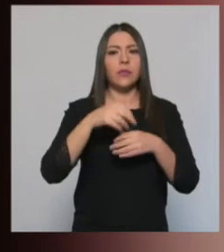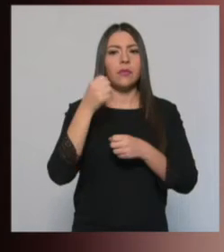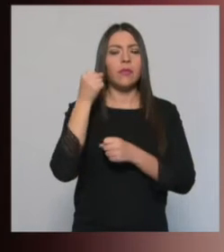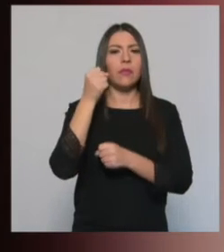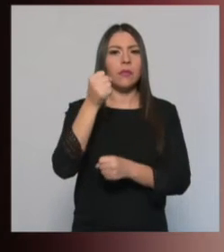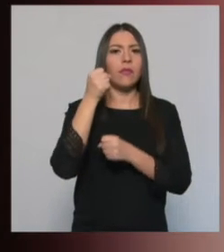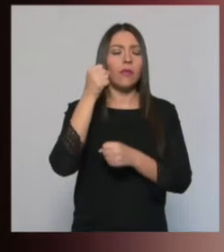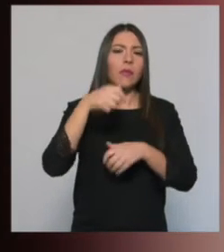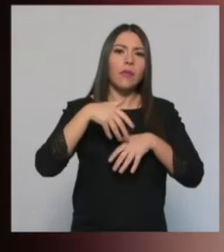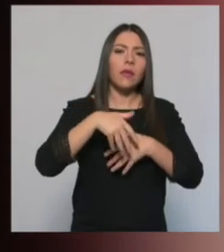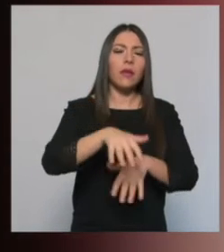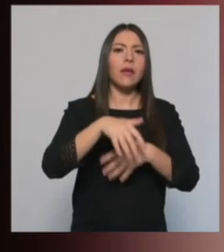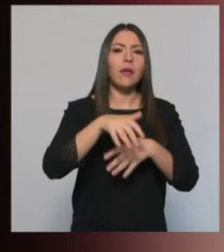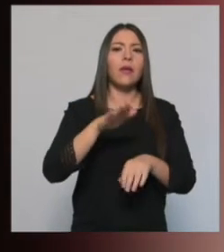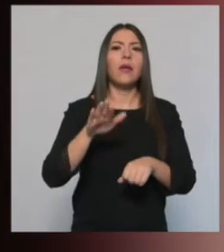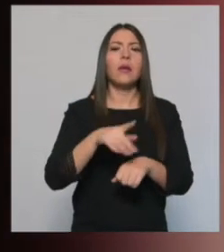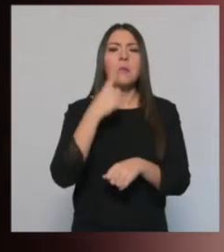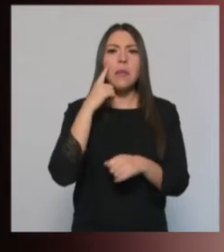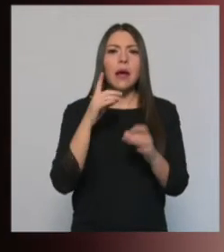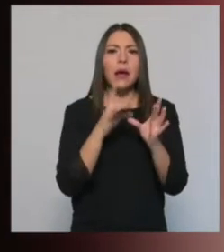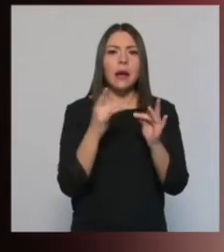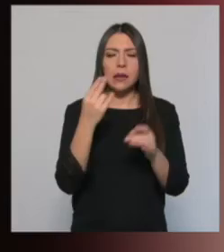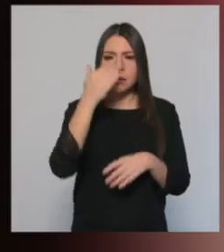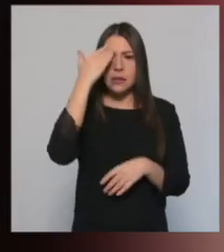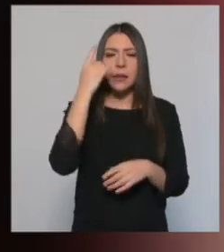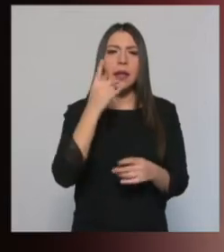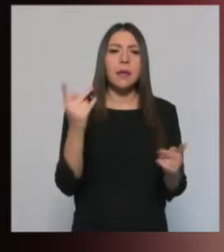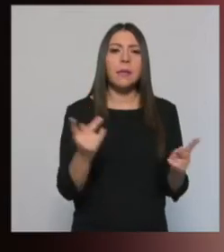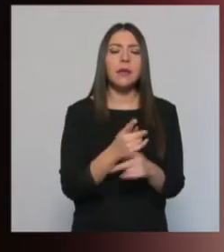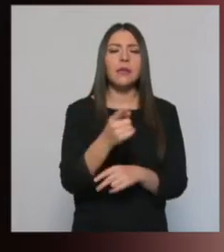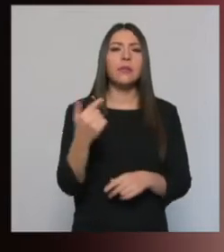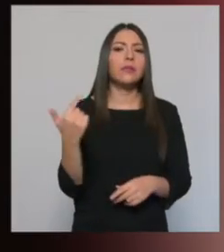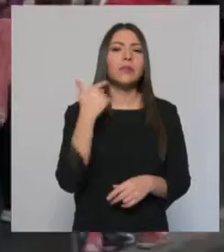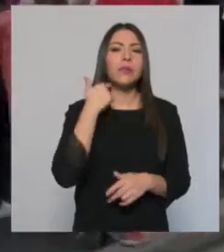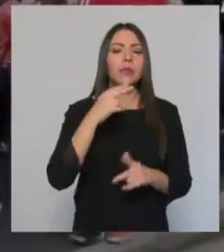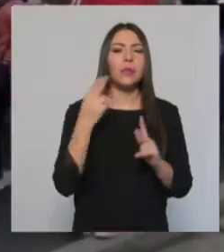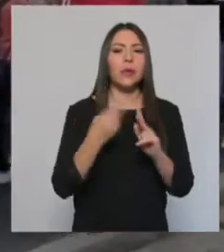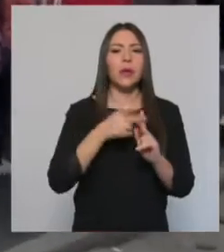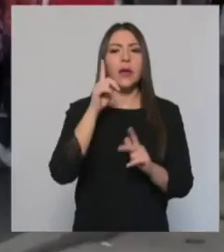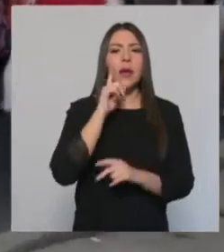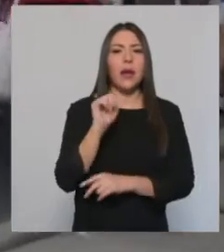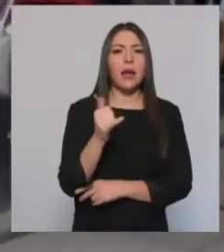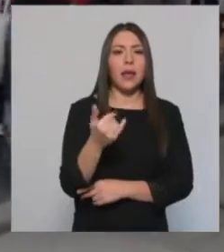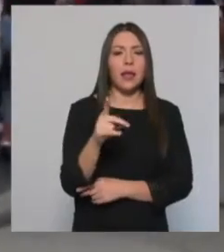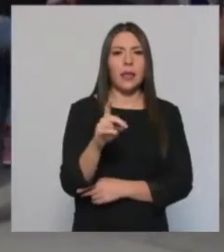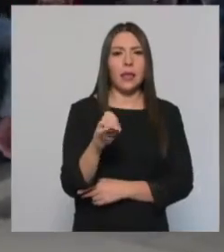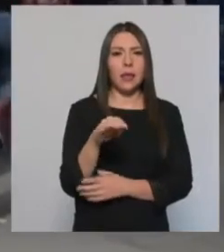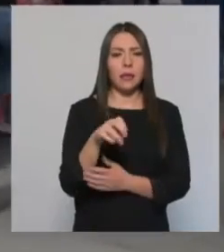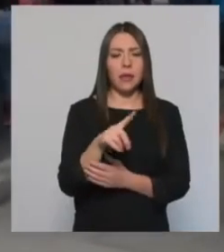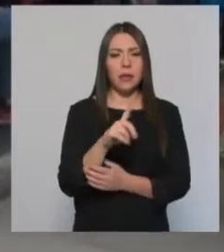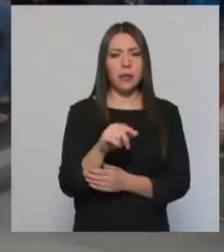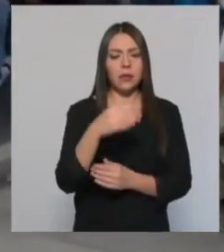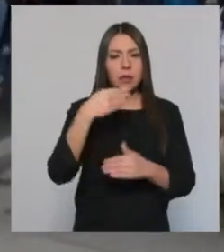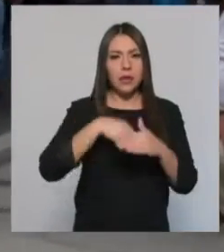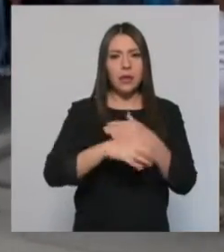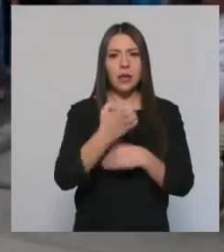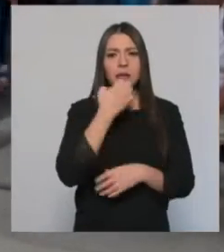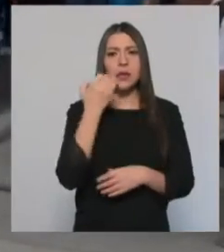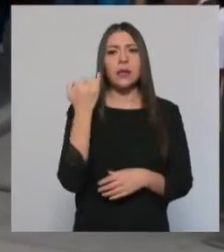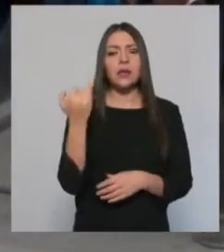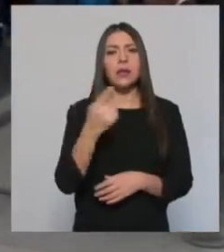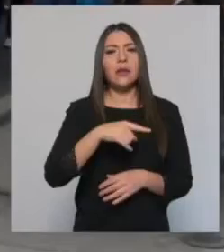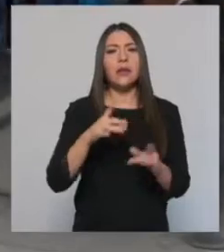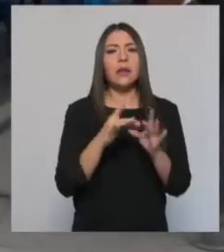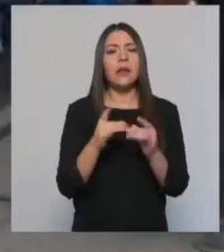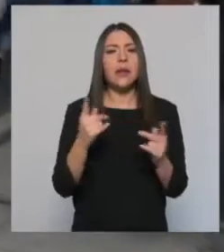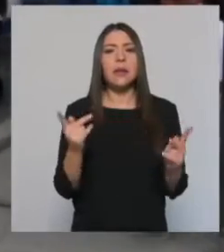el esclarecimiento del asesinato del estudiante Aide Mendoza dentro del plantel y para denunciar la inseguridad y actos de violencia